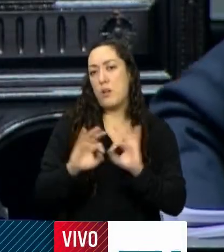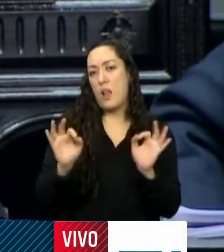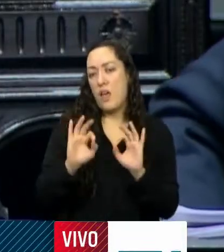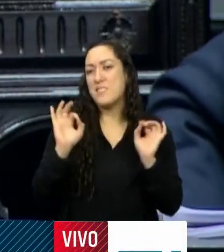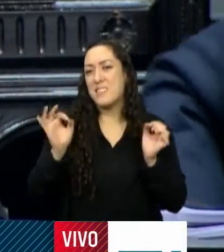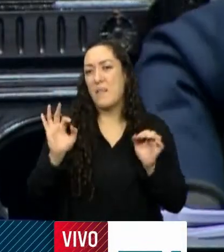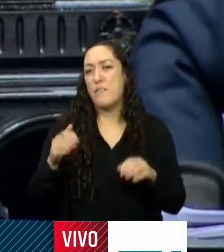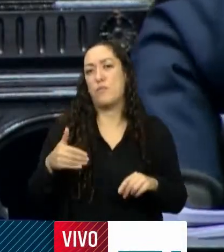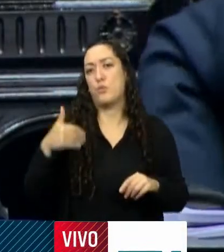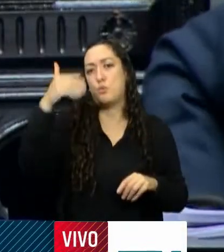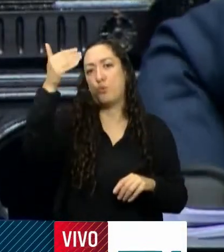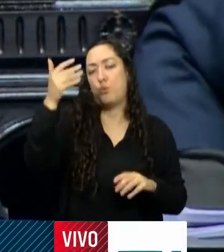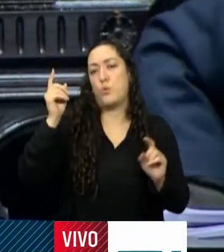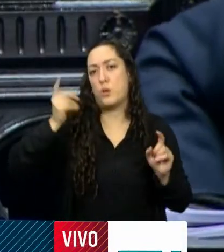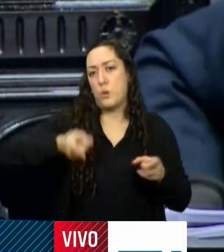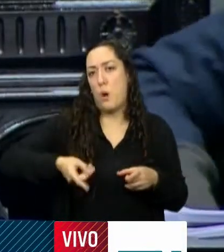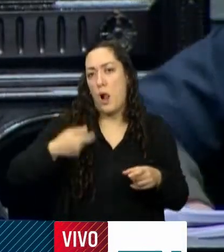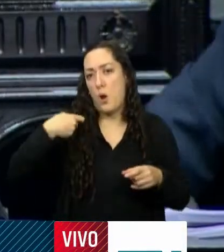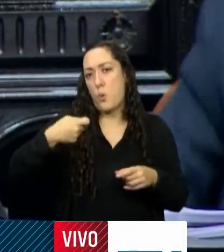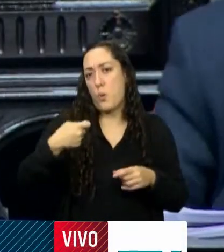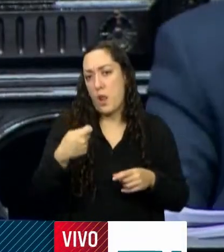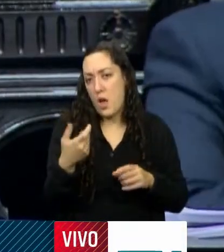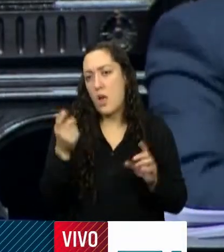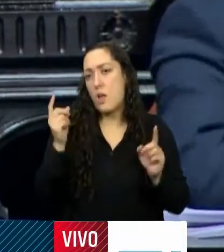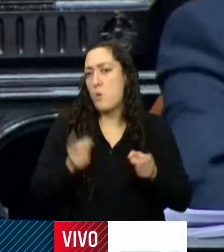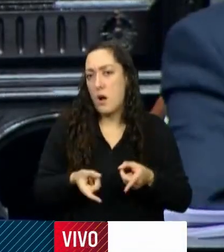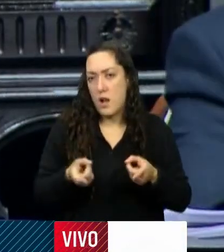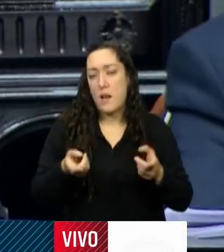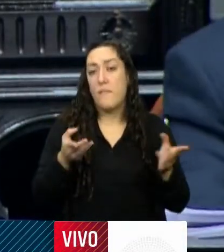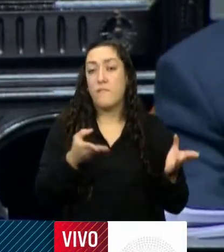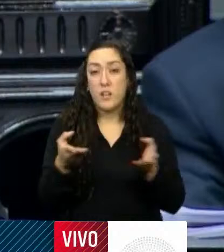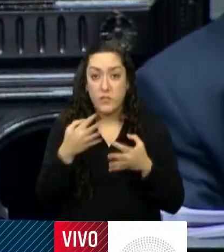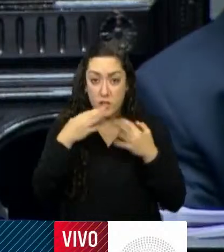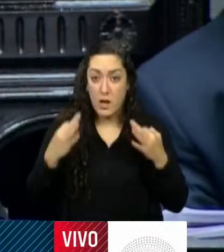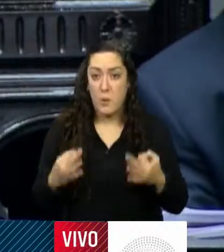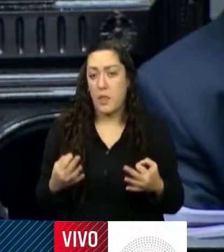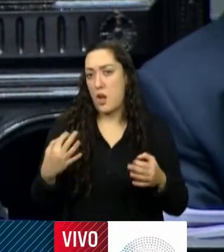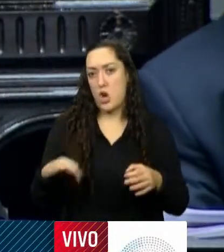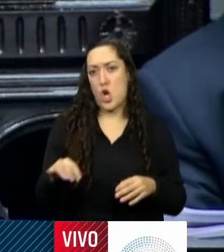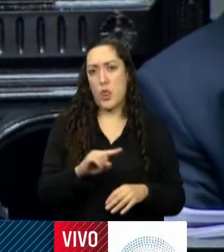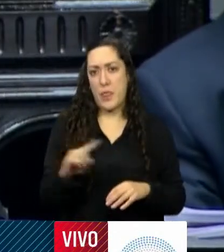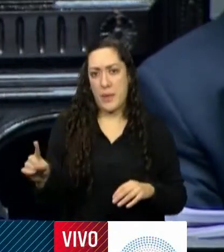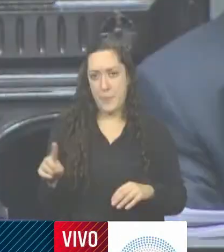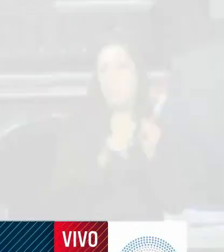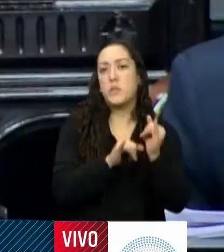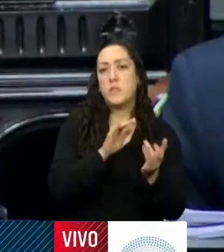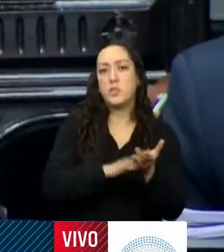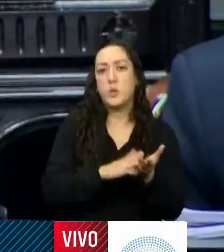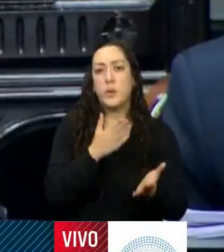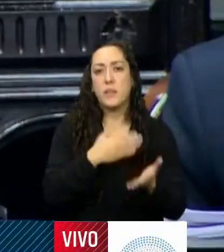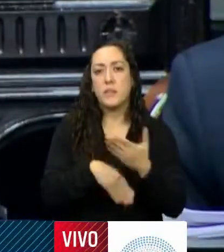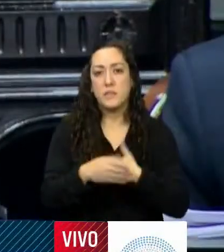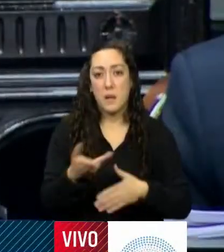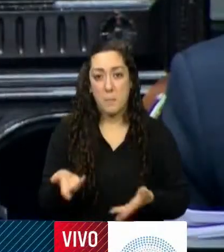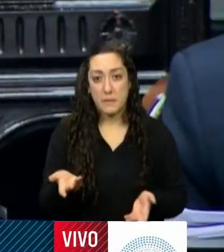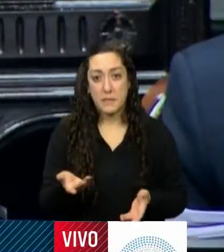el Estado le va a hacer un beneficio que no le corresponde con estas benditas moratorias. Tenemos